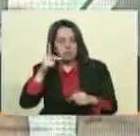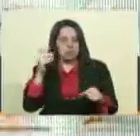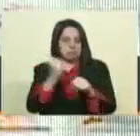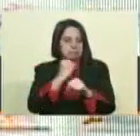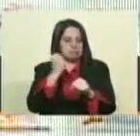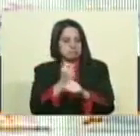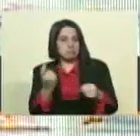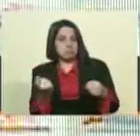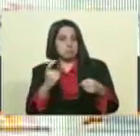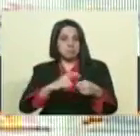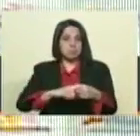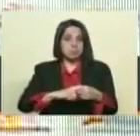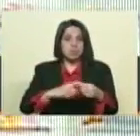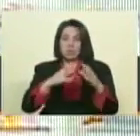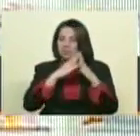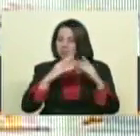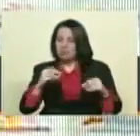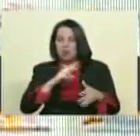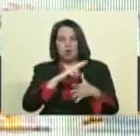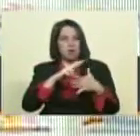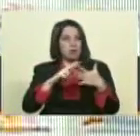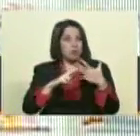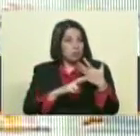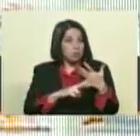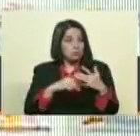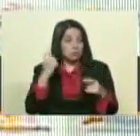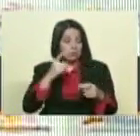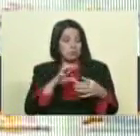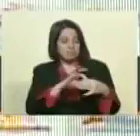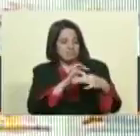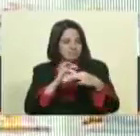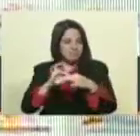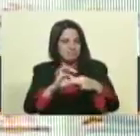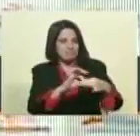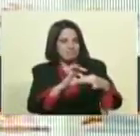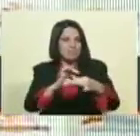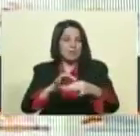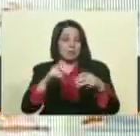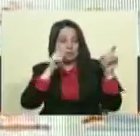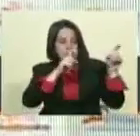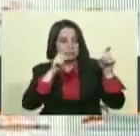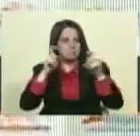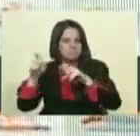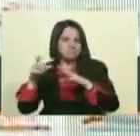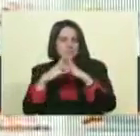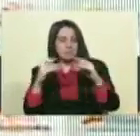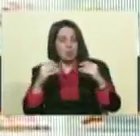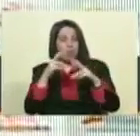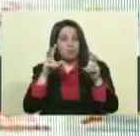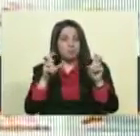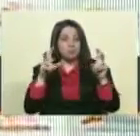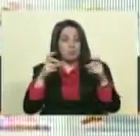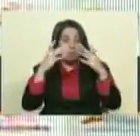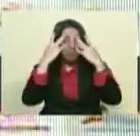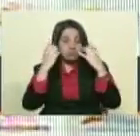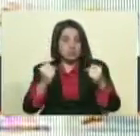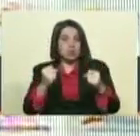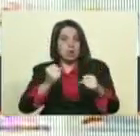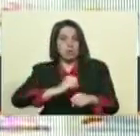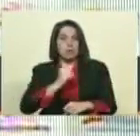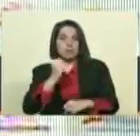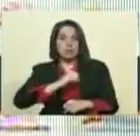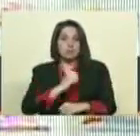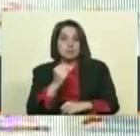además todos los recursos que hay que encadenar para invertir en formar a los dos profesionales de policía,